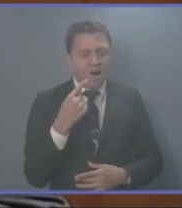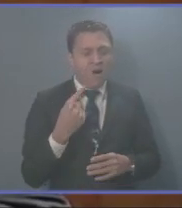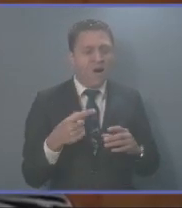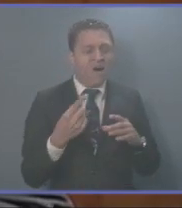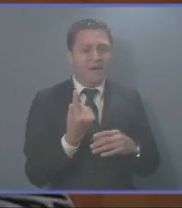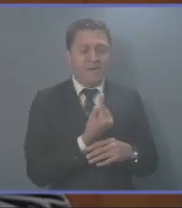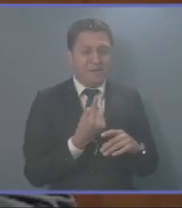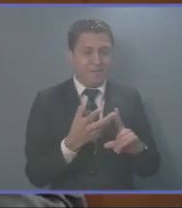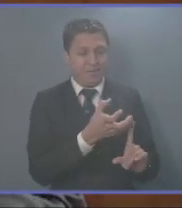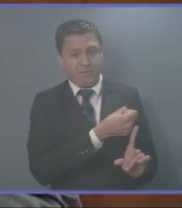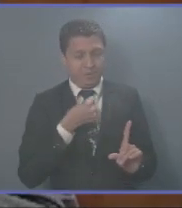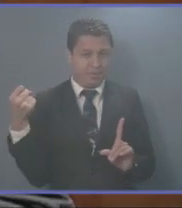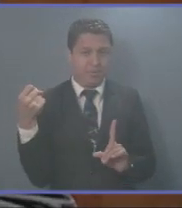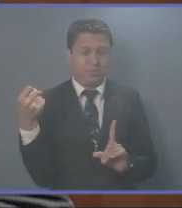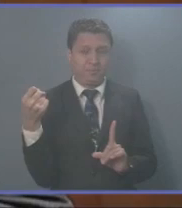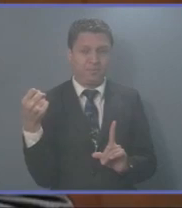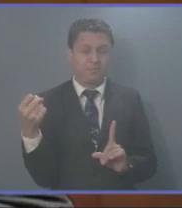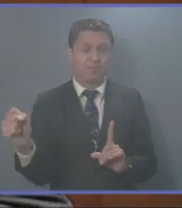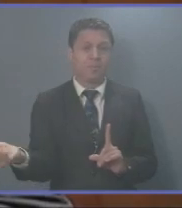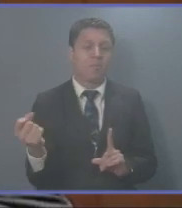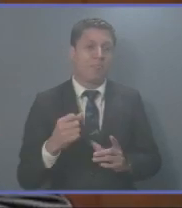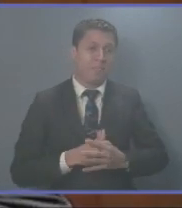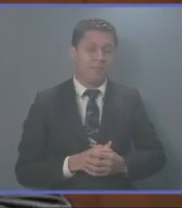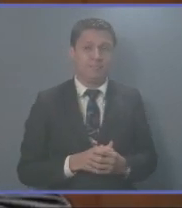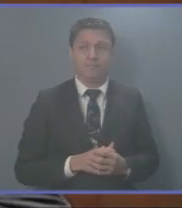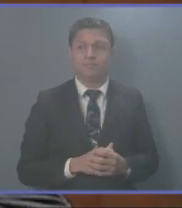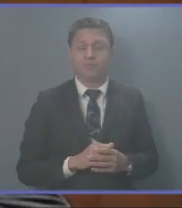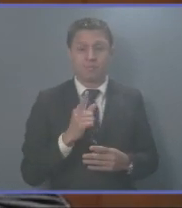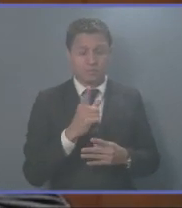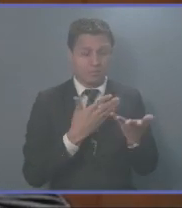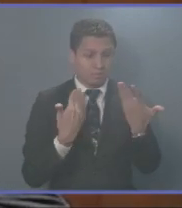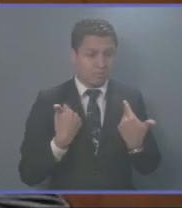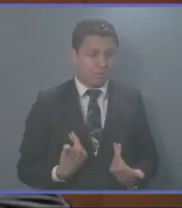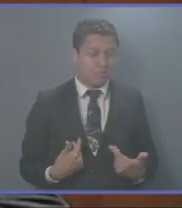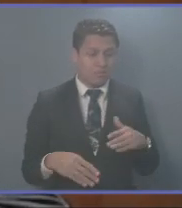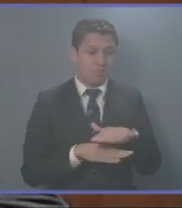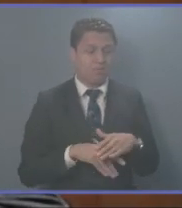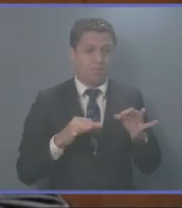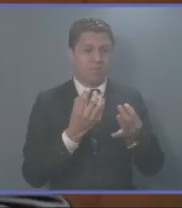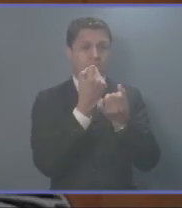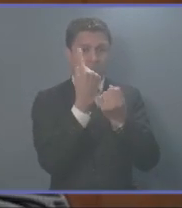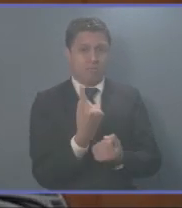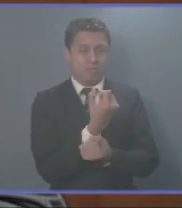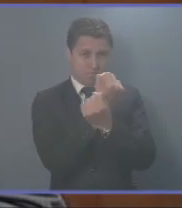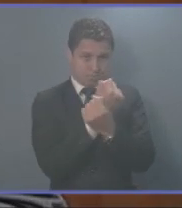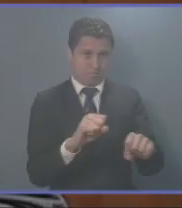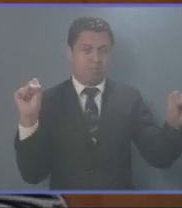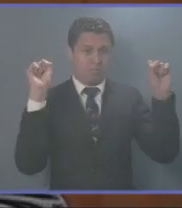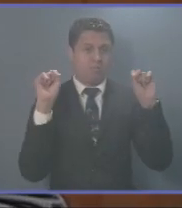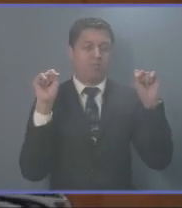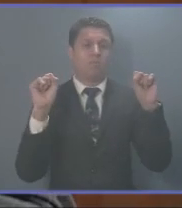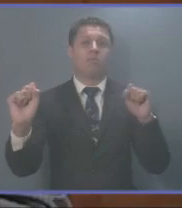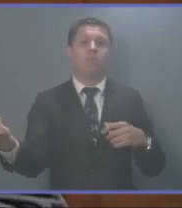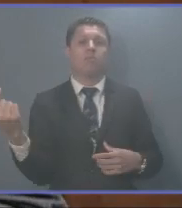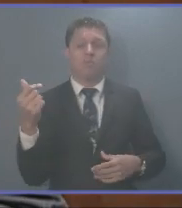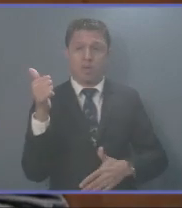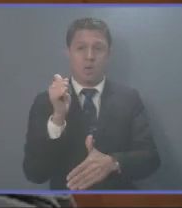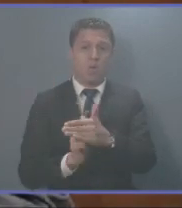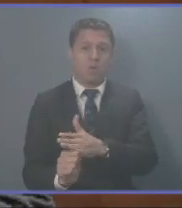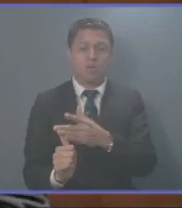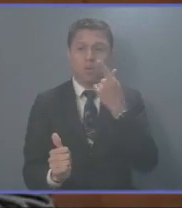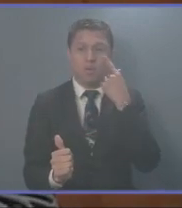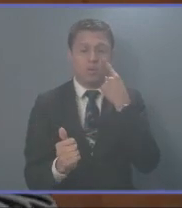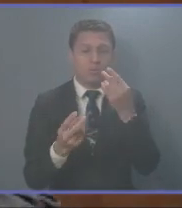víctimas del ámbito en el cual ejercen su derecho fundamental a la libertad, ocultando su paradero